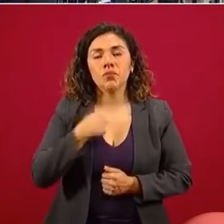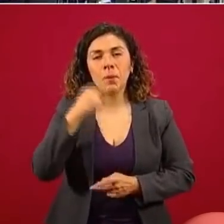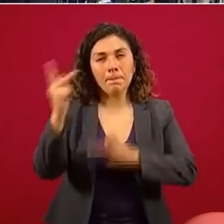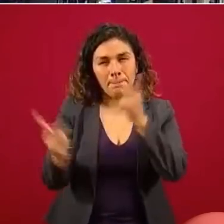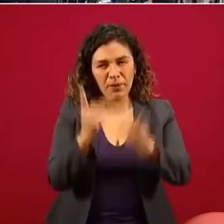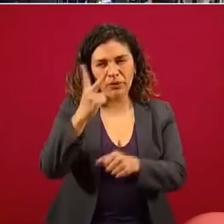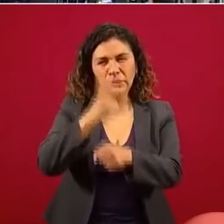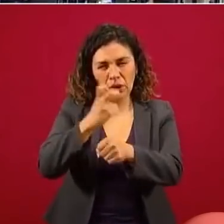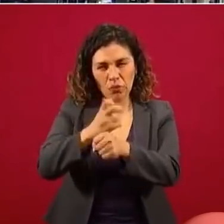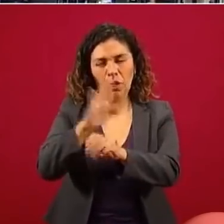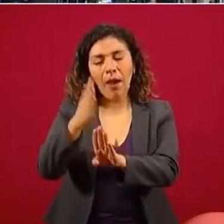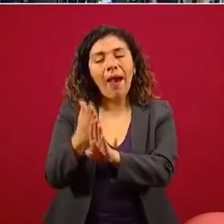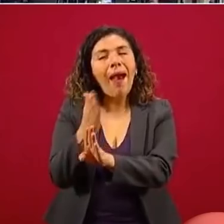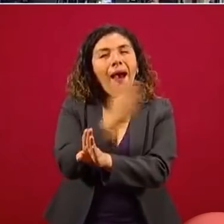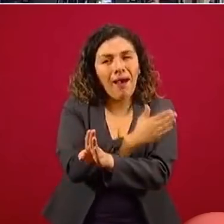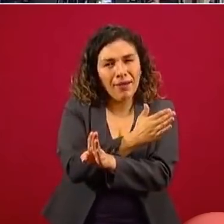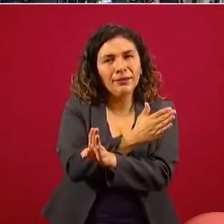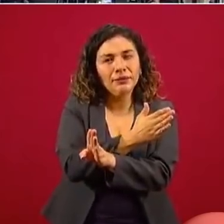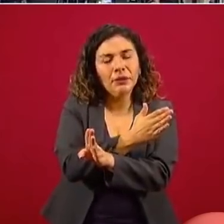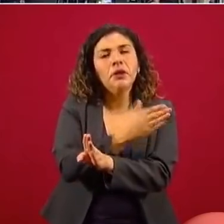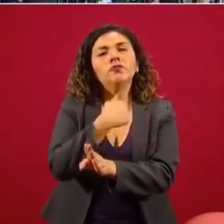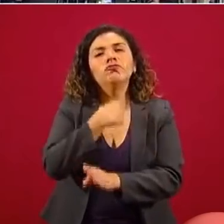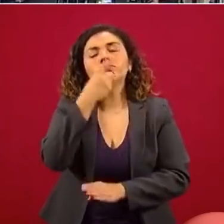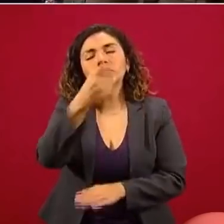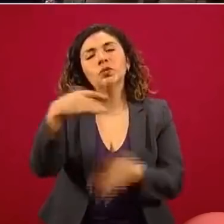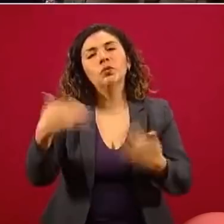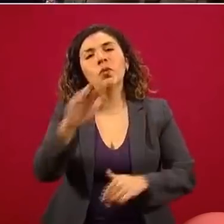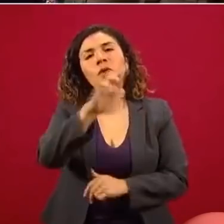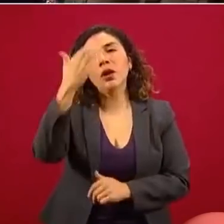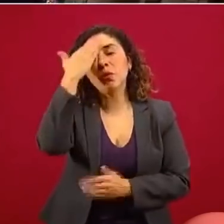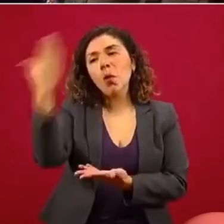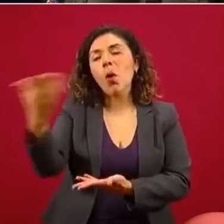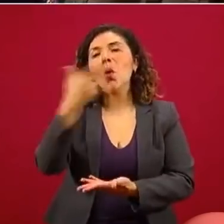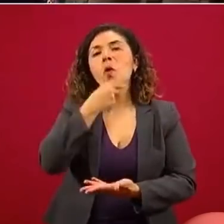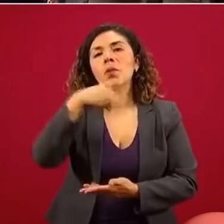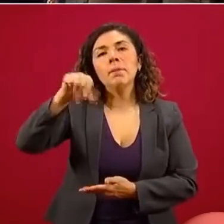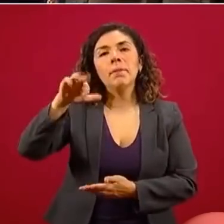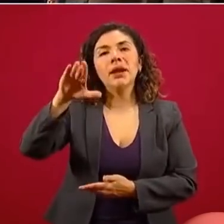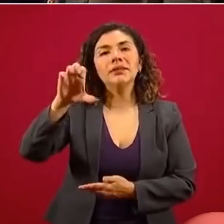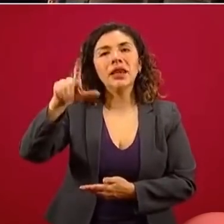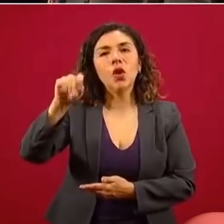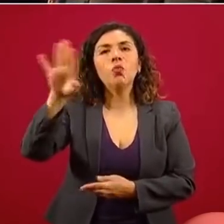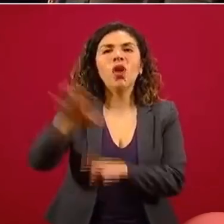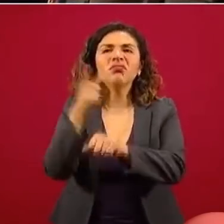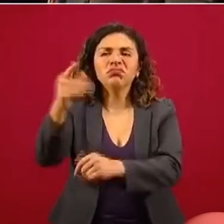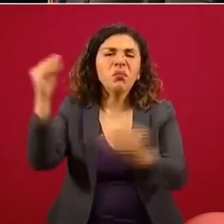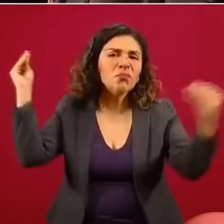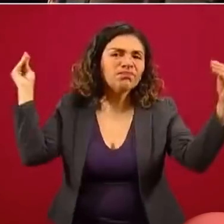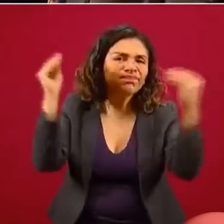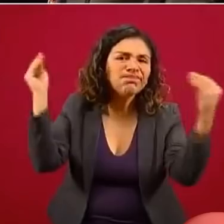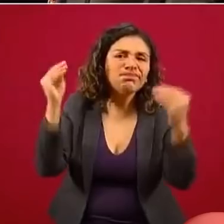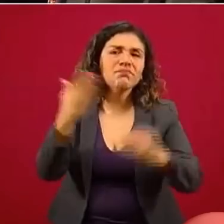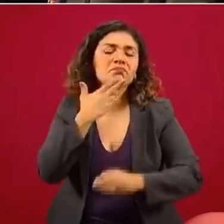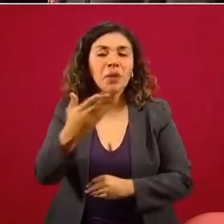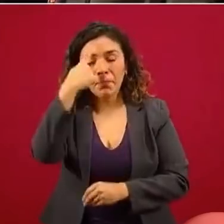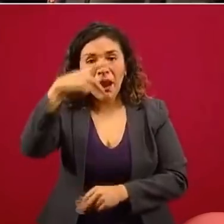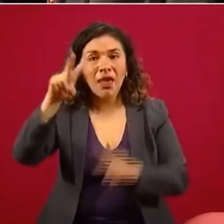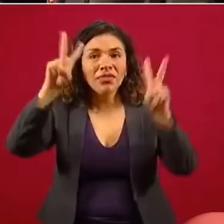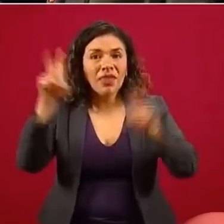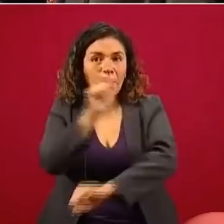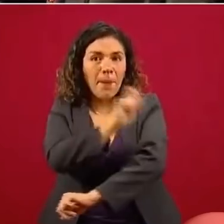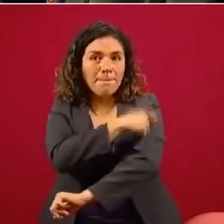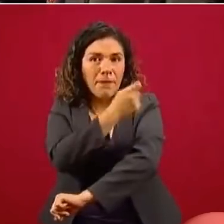siguiente planteamiento al presidente, pues le voy a hacer un reconocimiento a Marcelo por obviamente cabildear para el tema de la